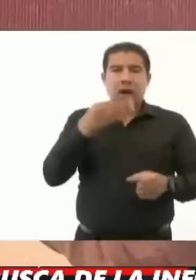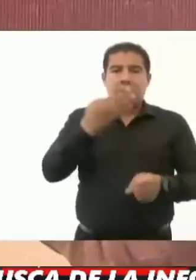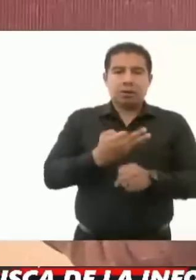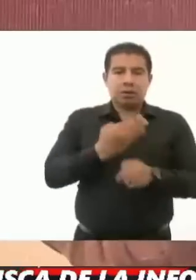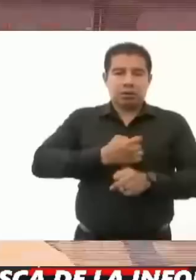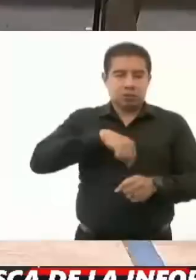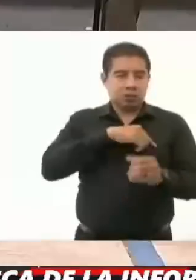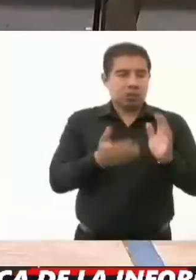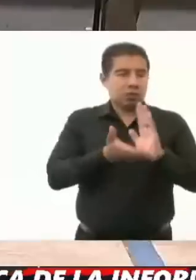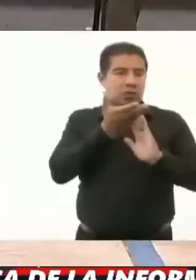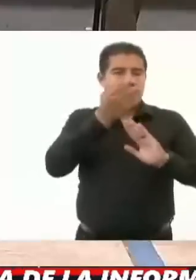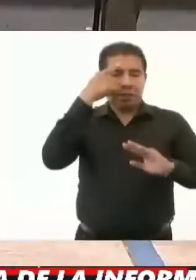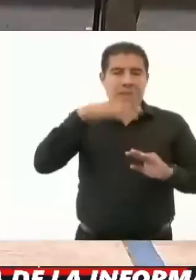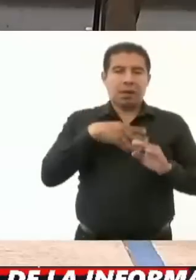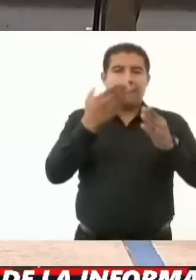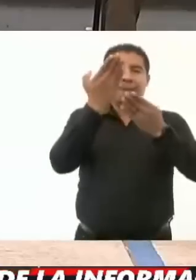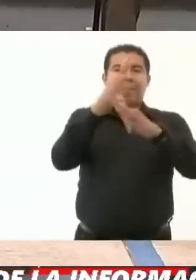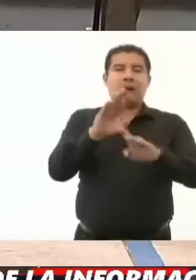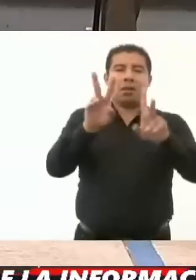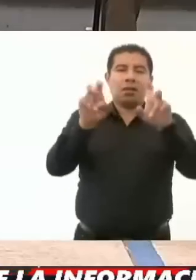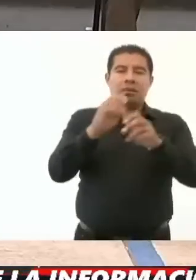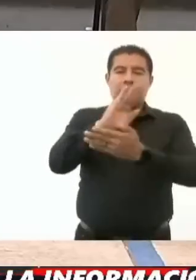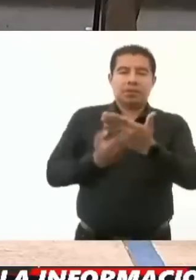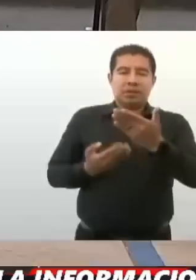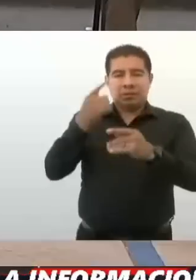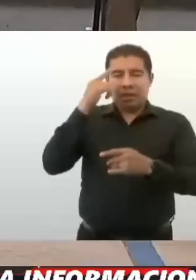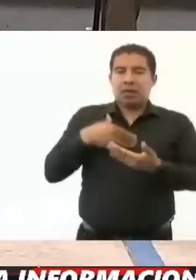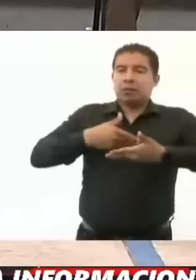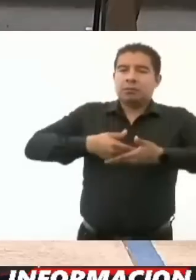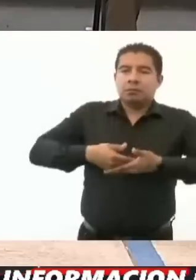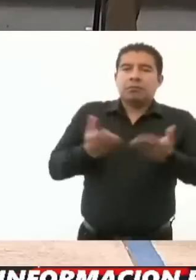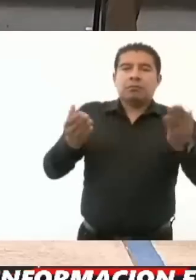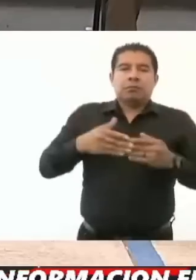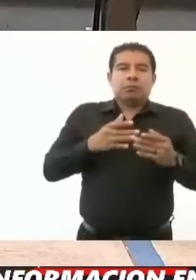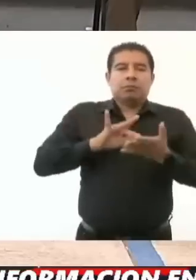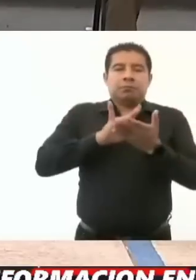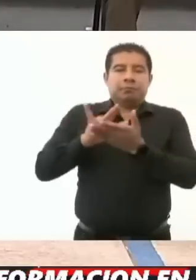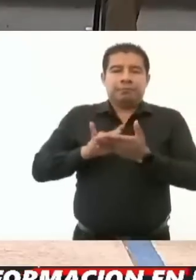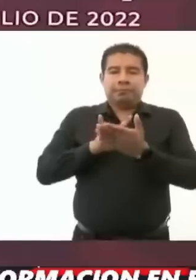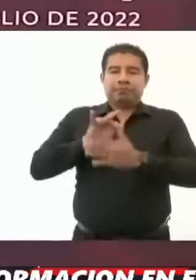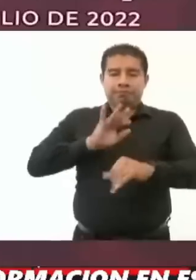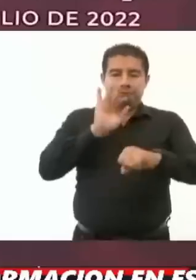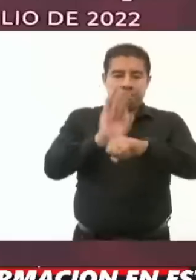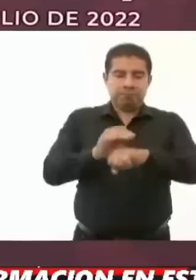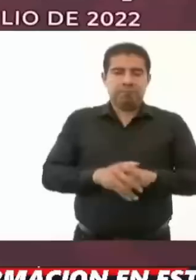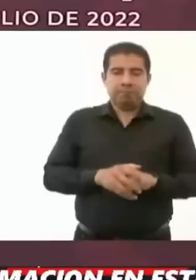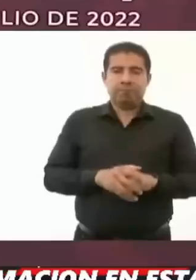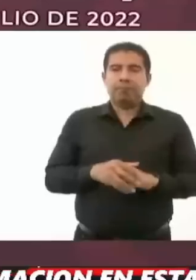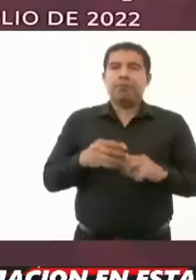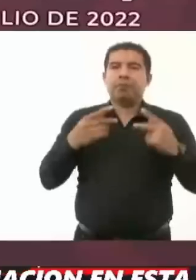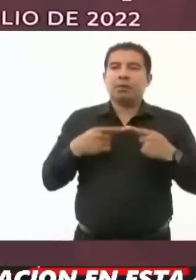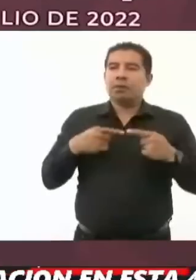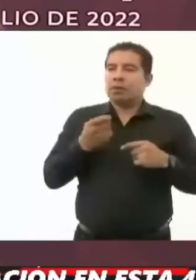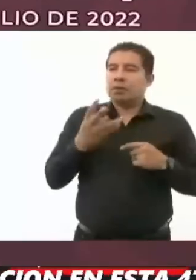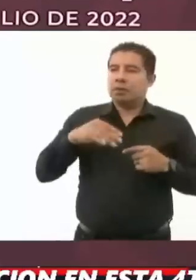del Bienestar, para que el que reciba un apoyo, el adulto